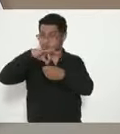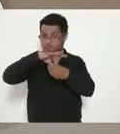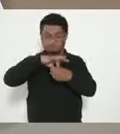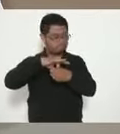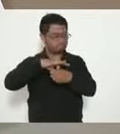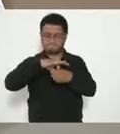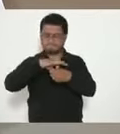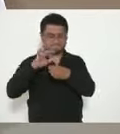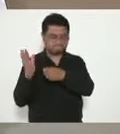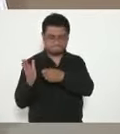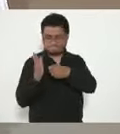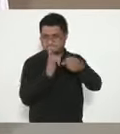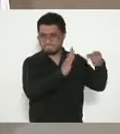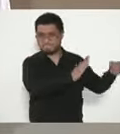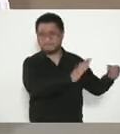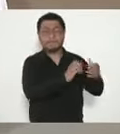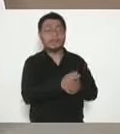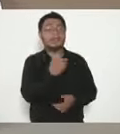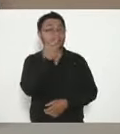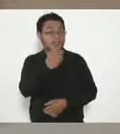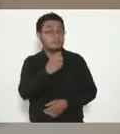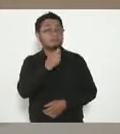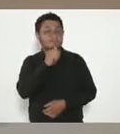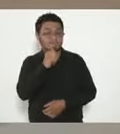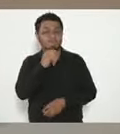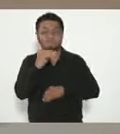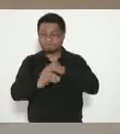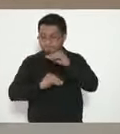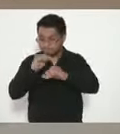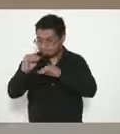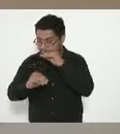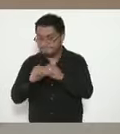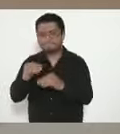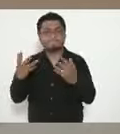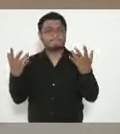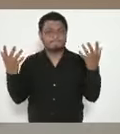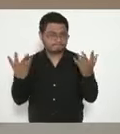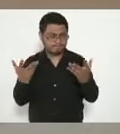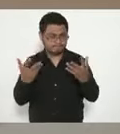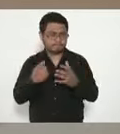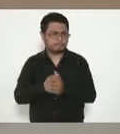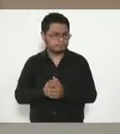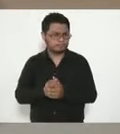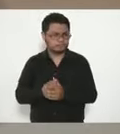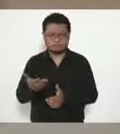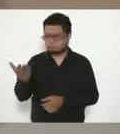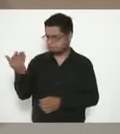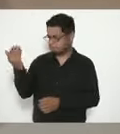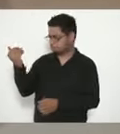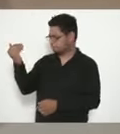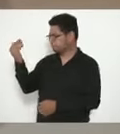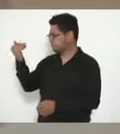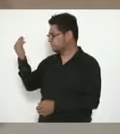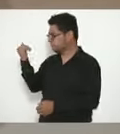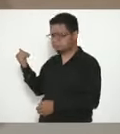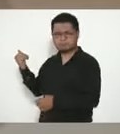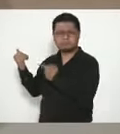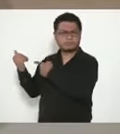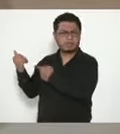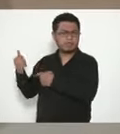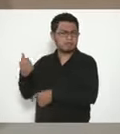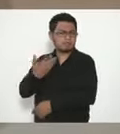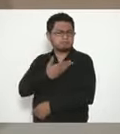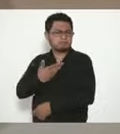Esa es una asignatura pendiente desde la época del